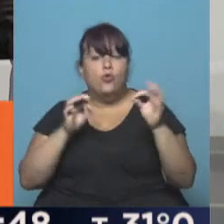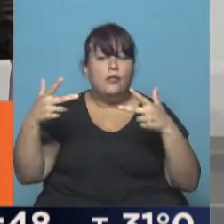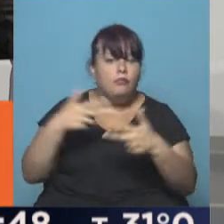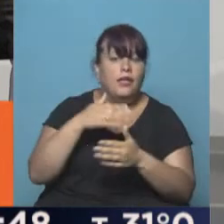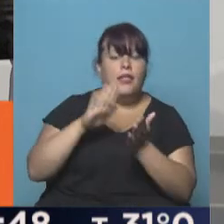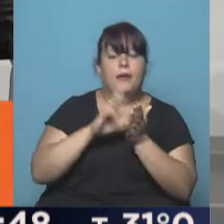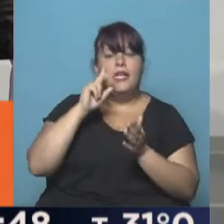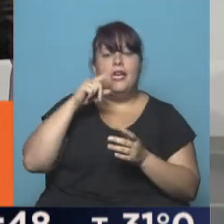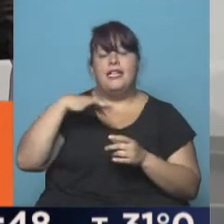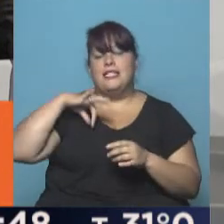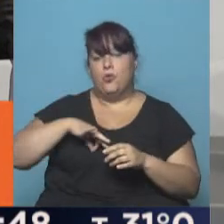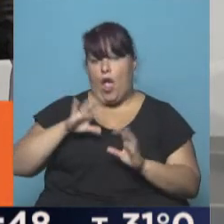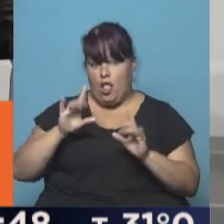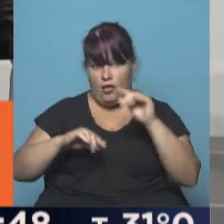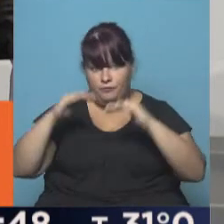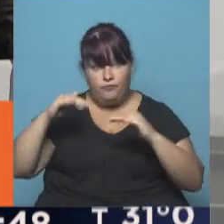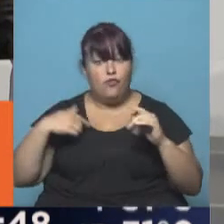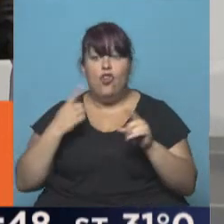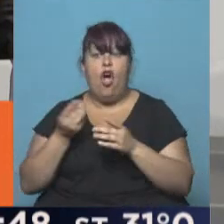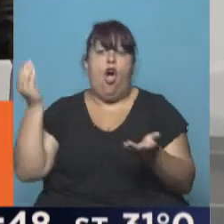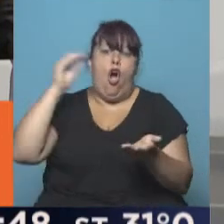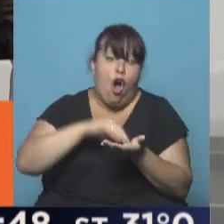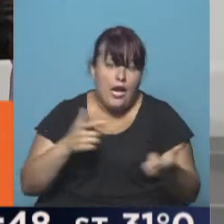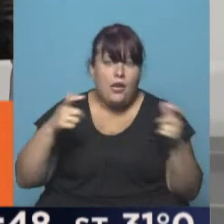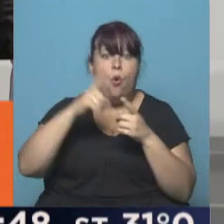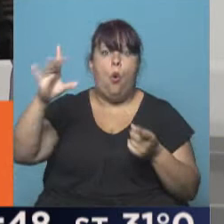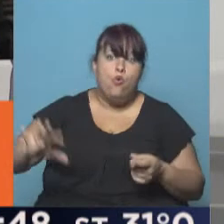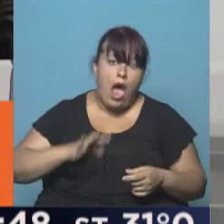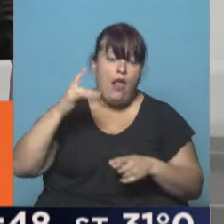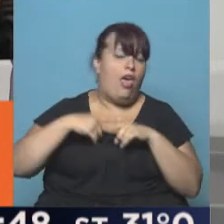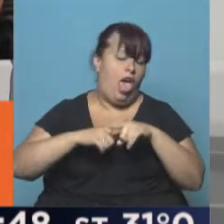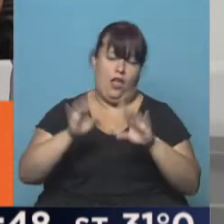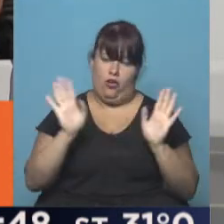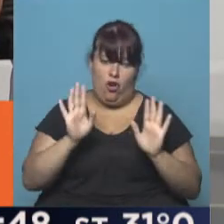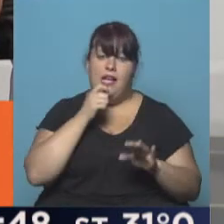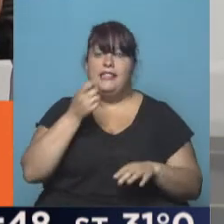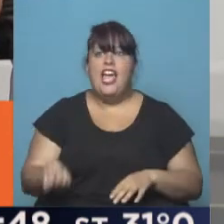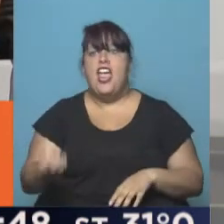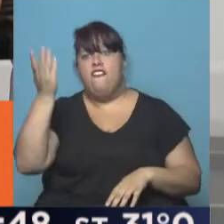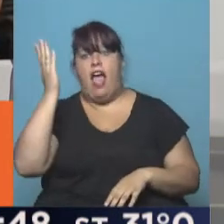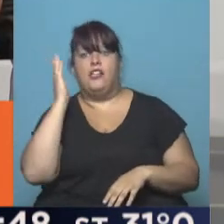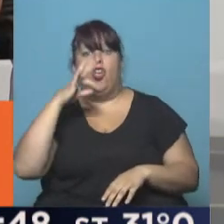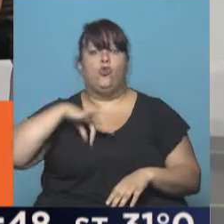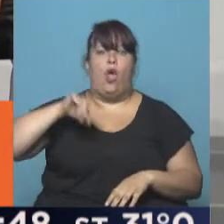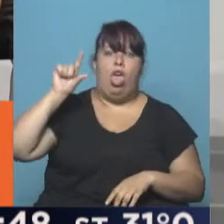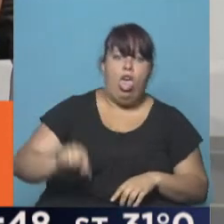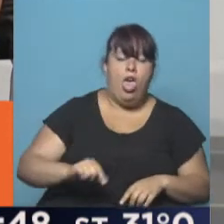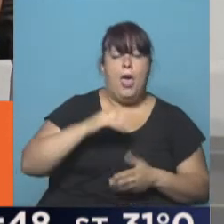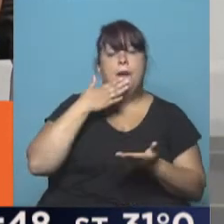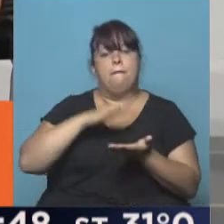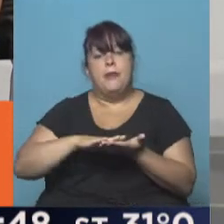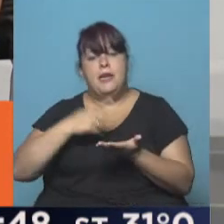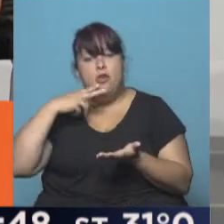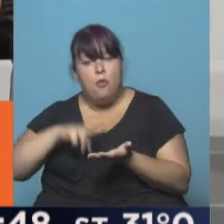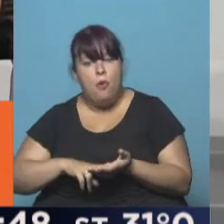índice RIPTE de salarios, con lo cual no tenemos que volver a juntarnos todos los años para discutir si la inflación le ganó al salario, al mínimo no